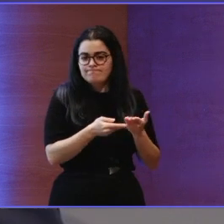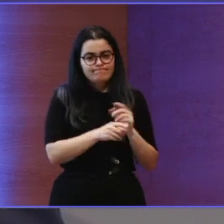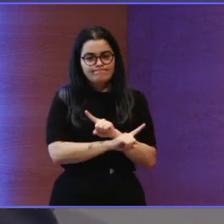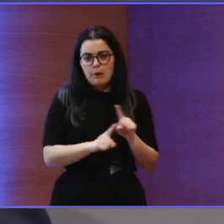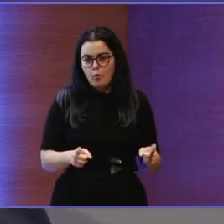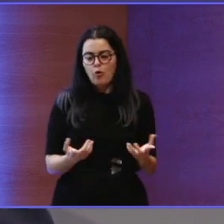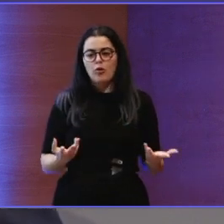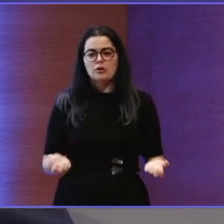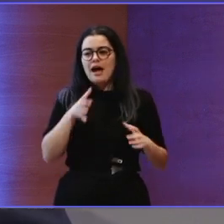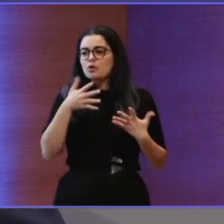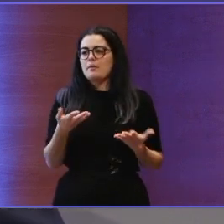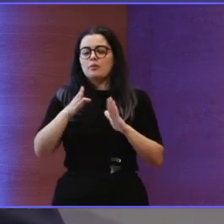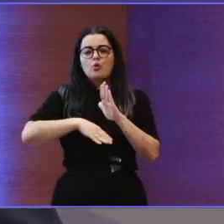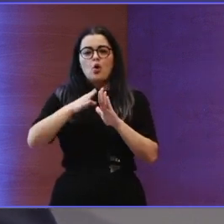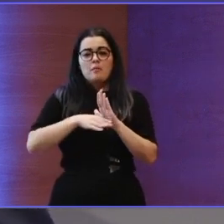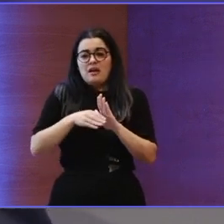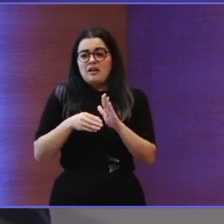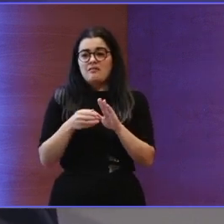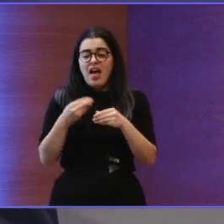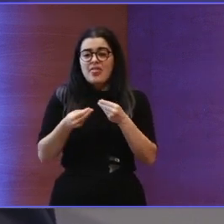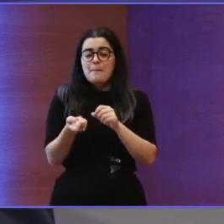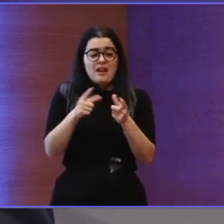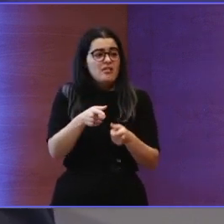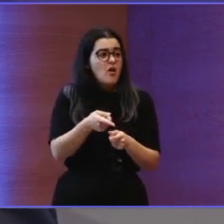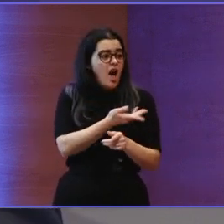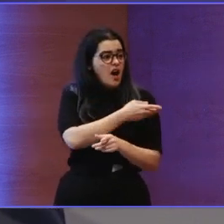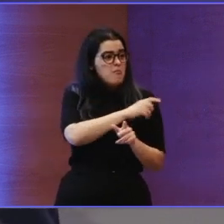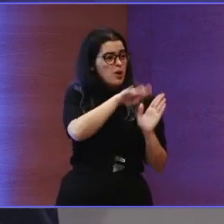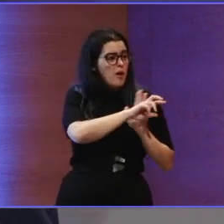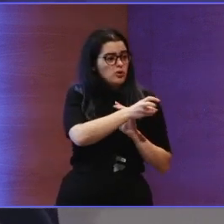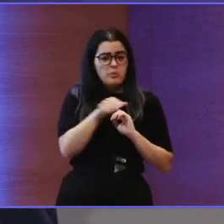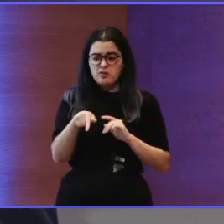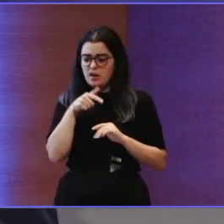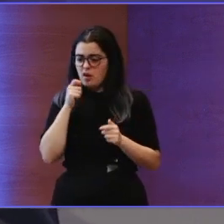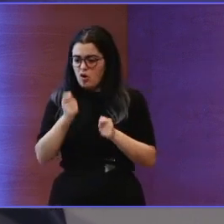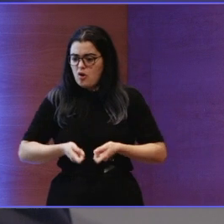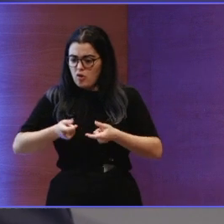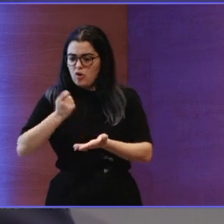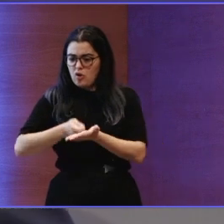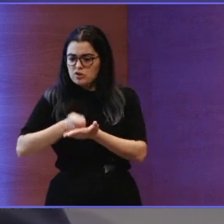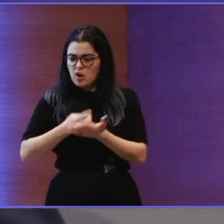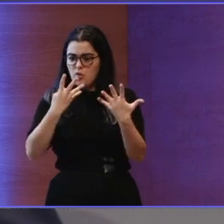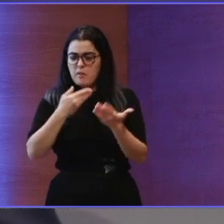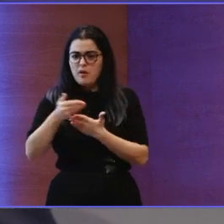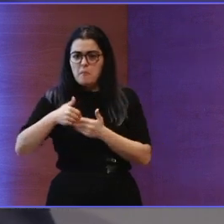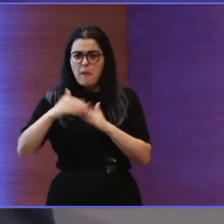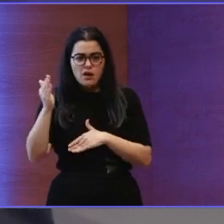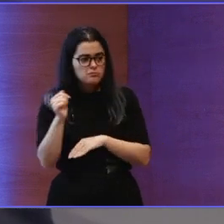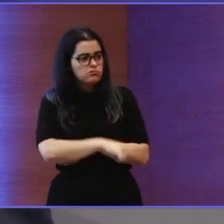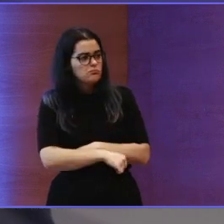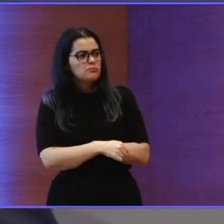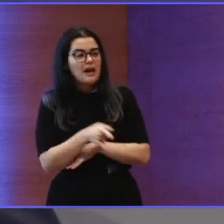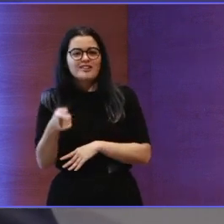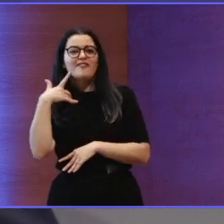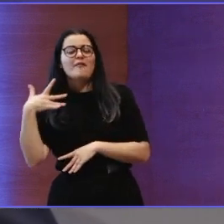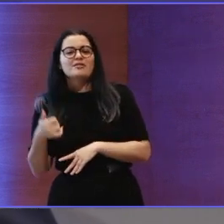un programa que hace lo que parecido a otro Pero cuesta nueve veces más claro eh se lleva la fama pero es que no es no nos permite